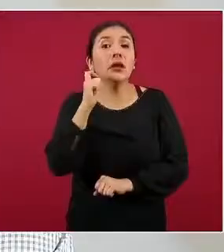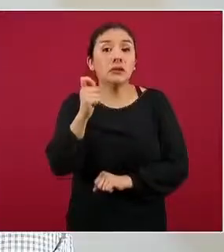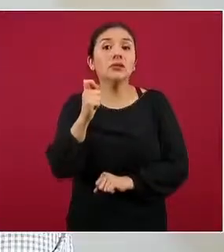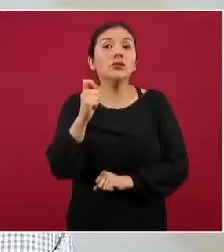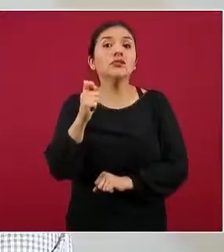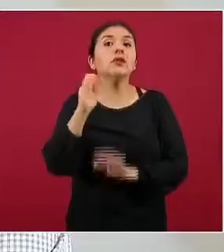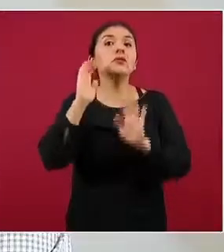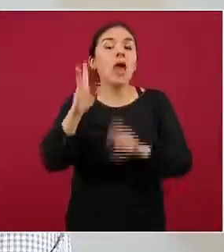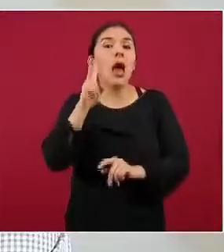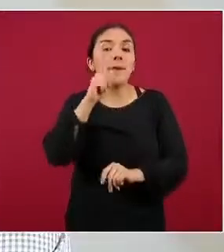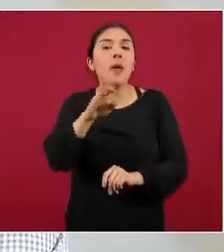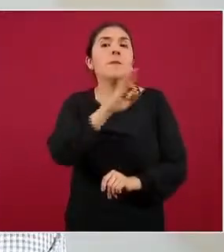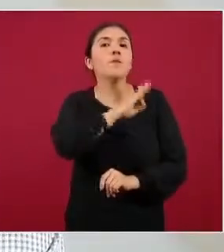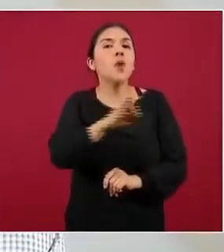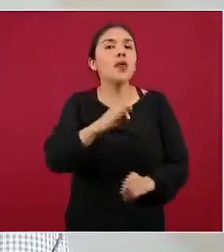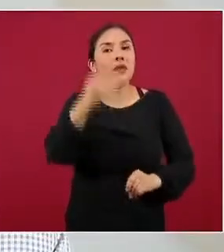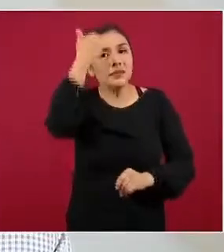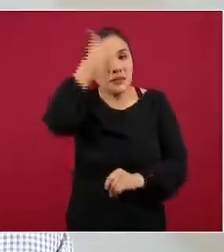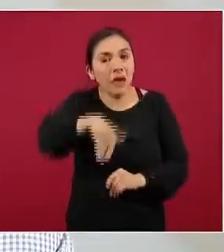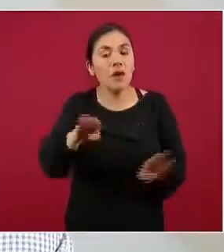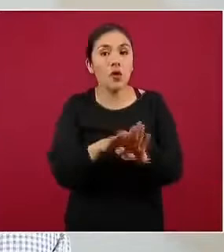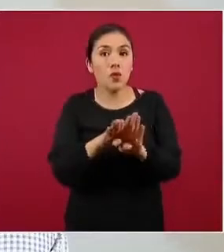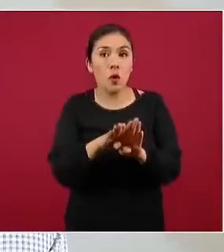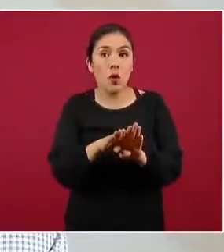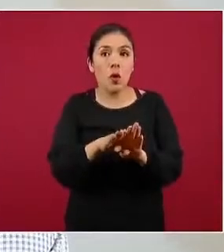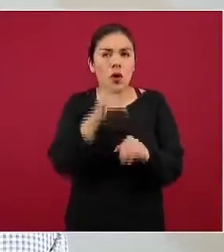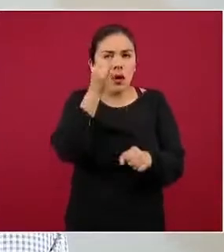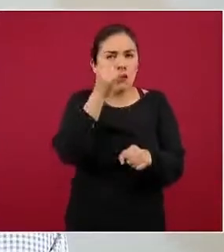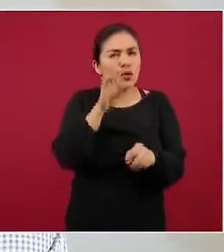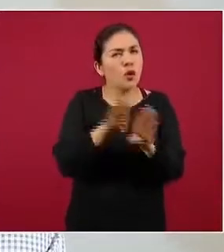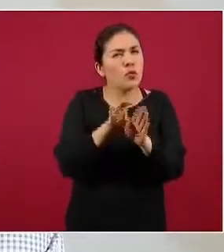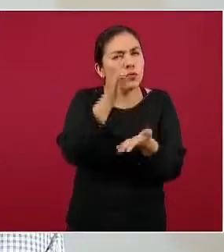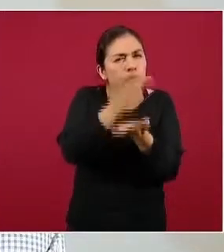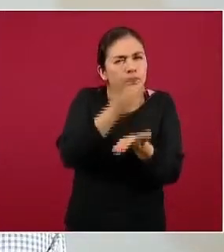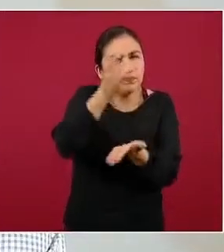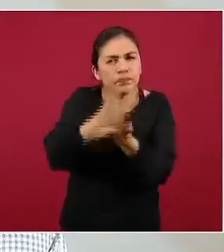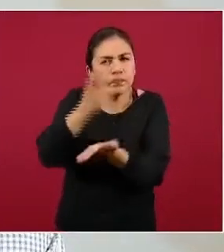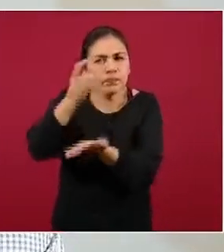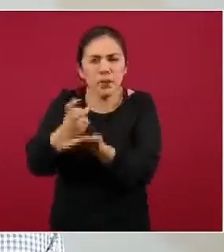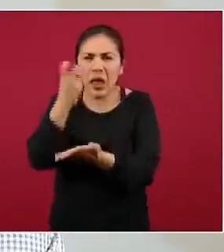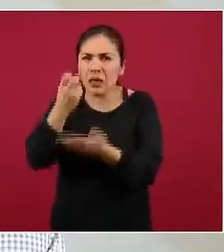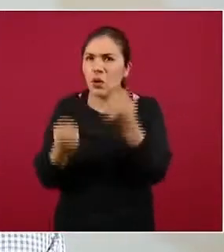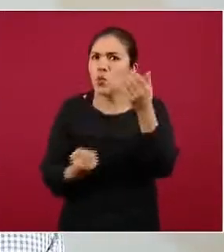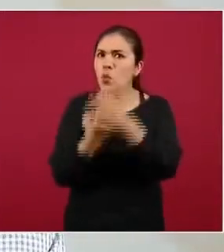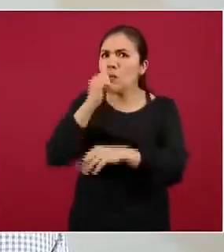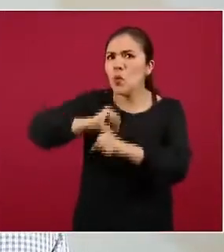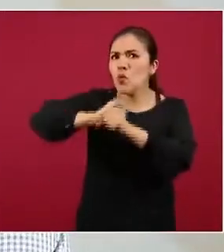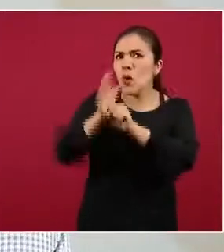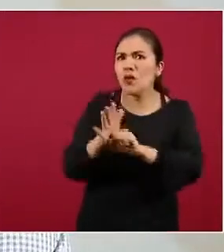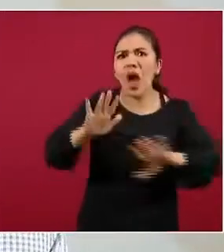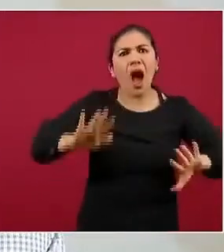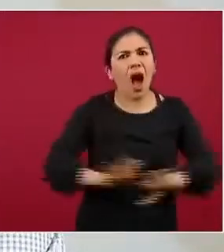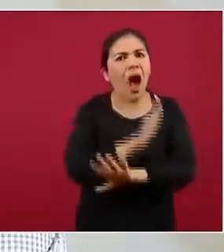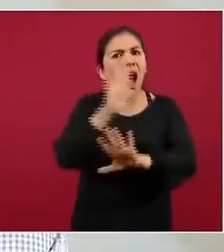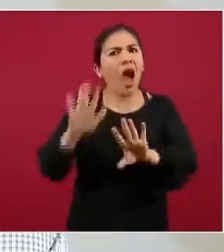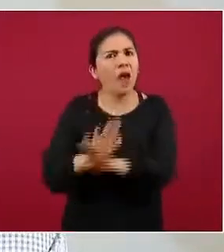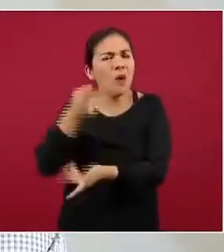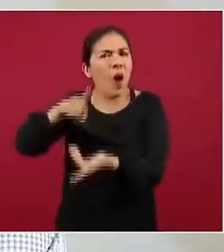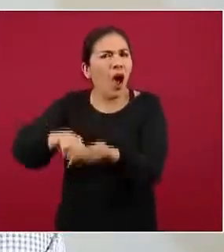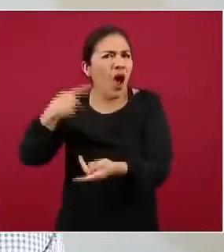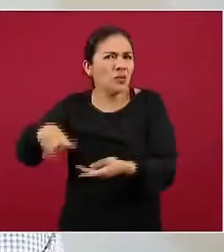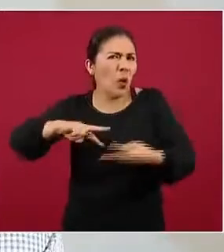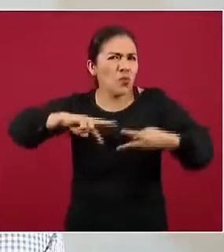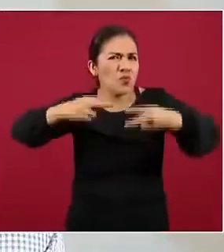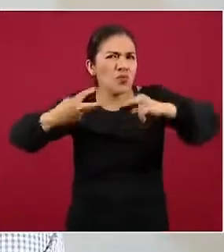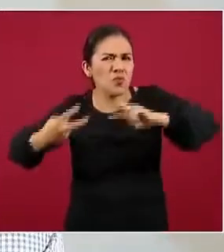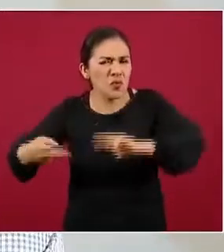también ha permitido que, junto con la identificación de esta variante y las mutaciones que se han